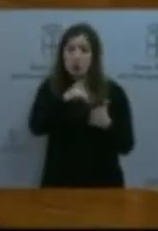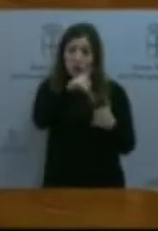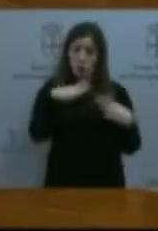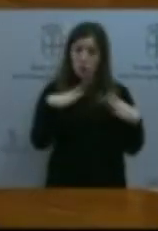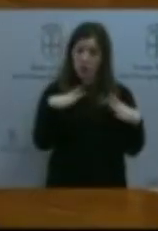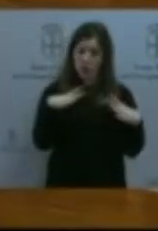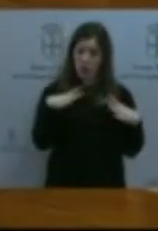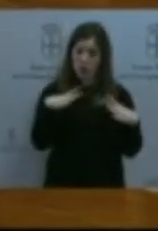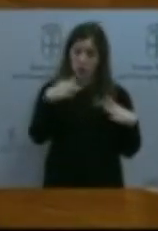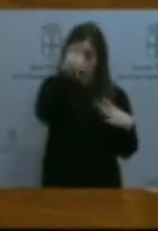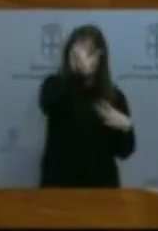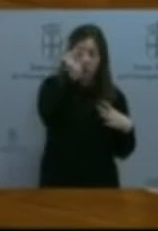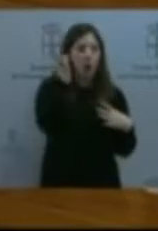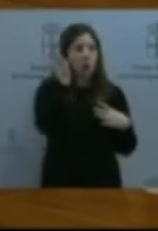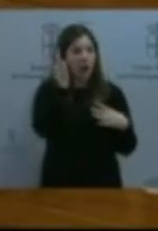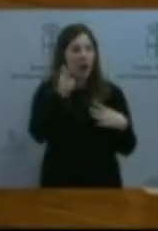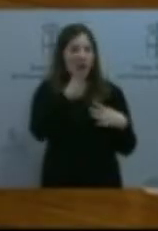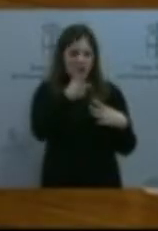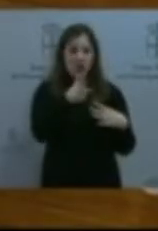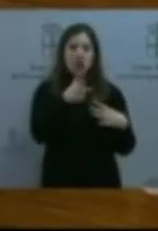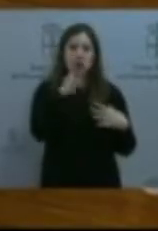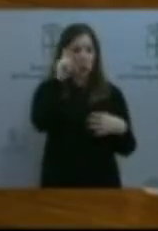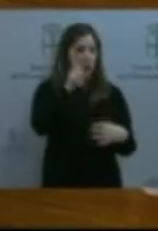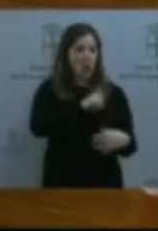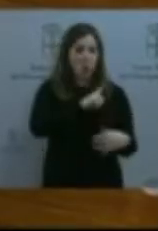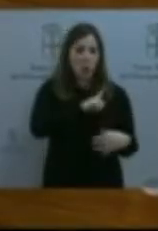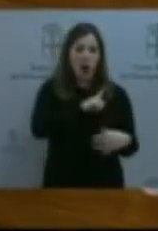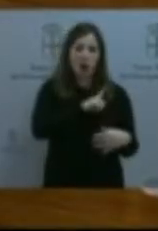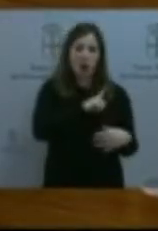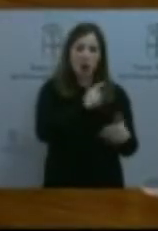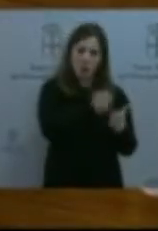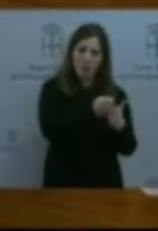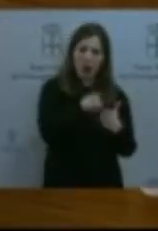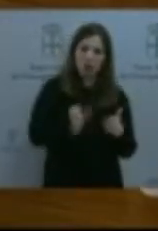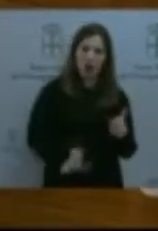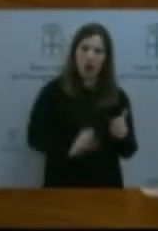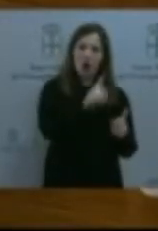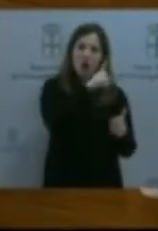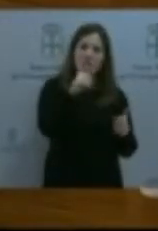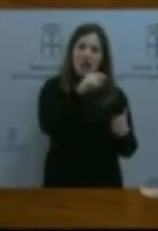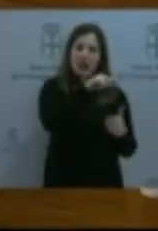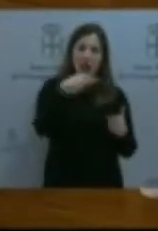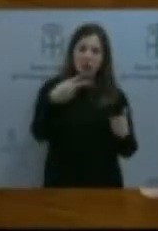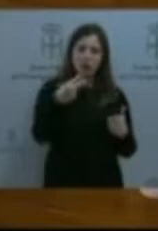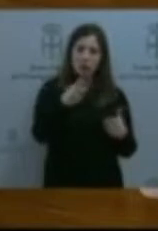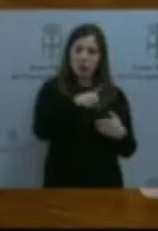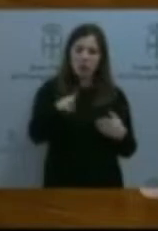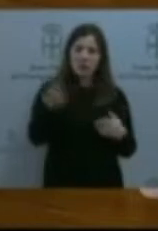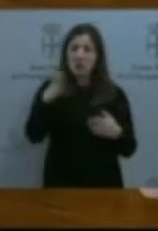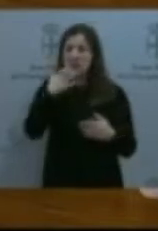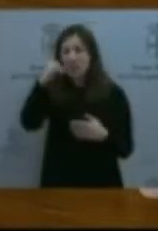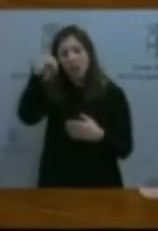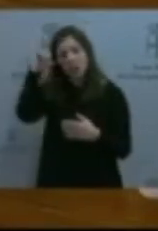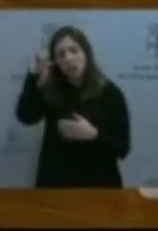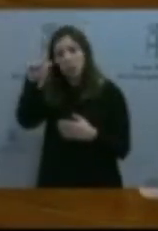pago salarial de cientos de euros al mes, pero cuando estás en una situación de riesgo de embarazo y tienes que adaptar el puesto o no puedes